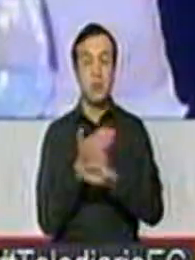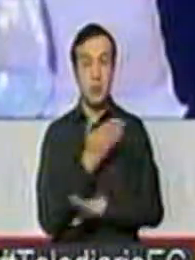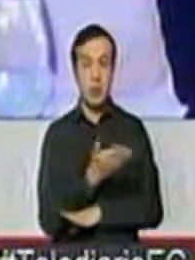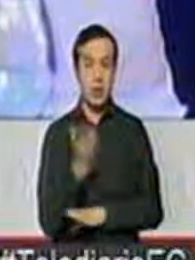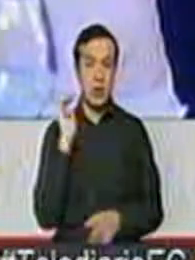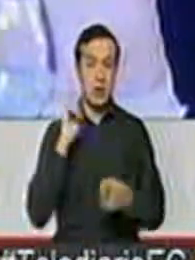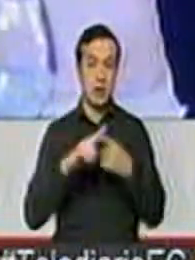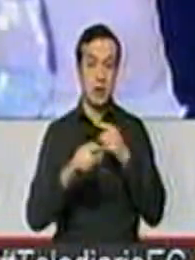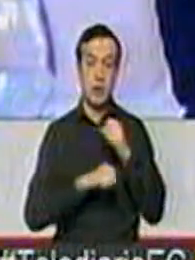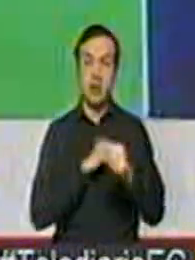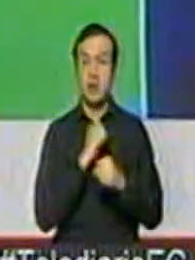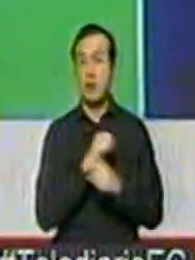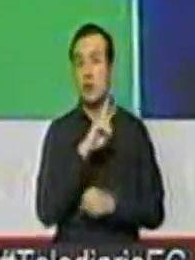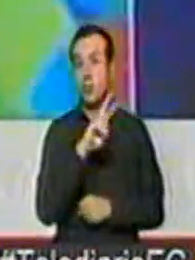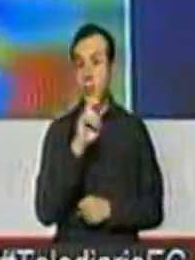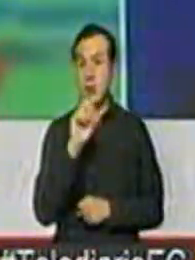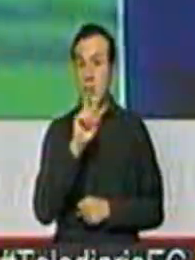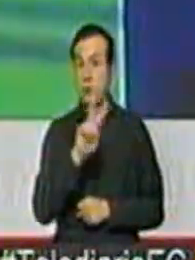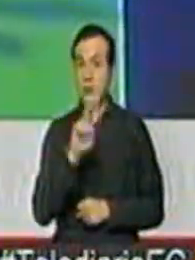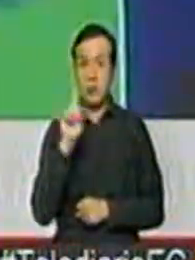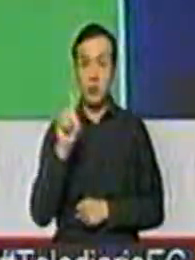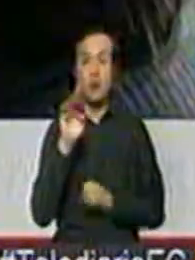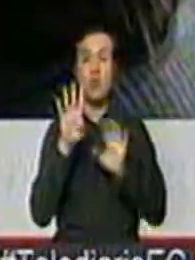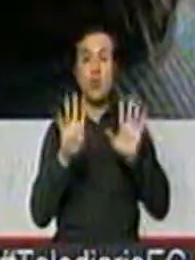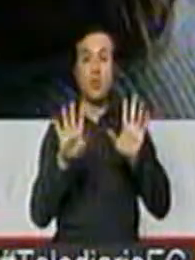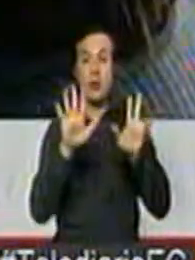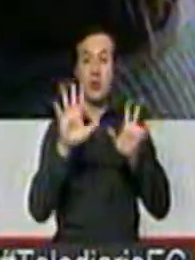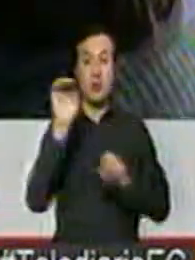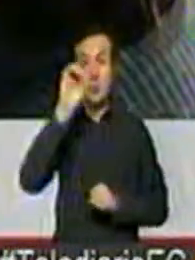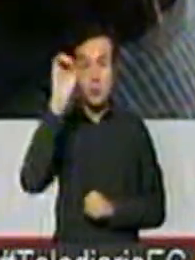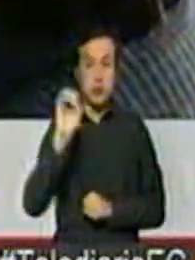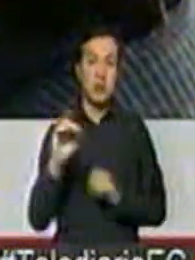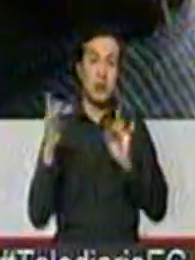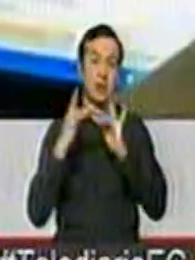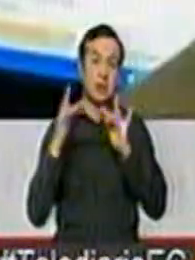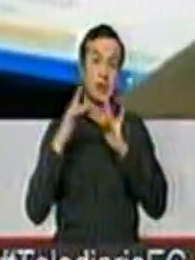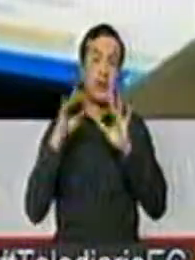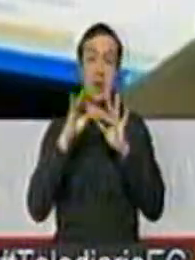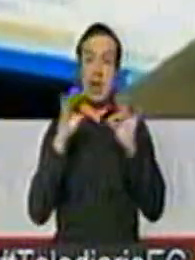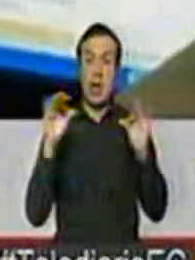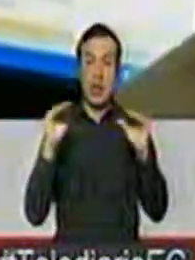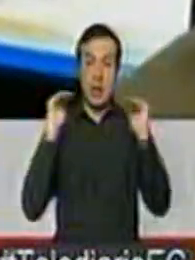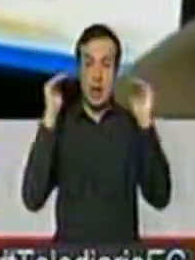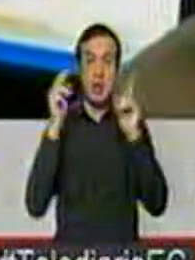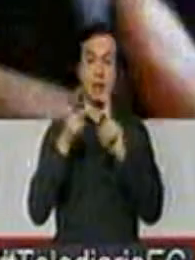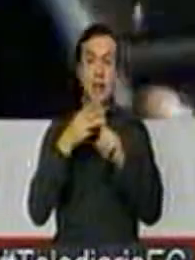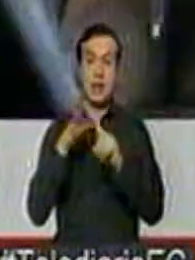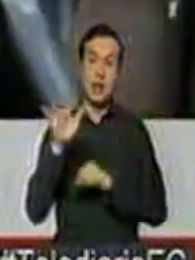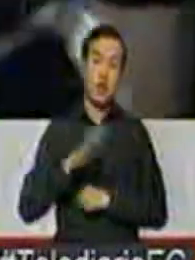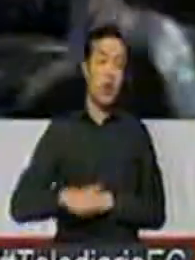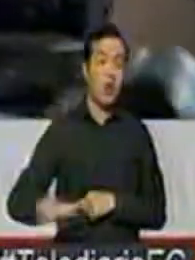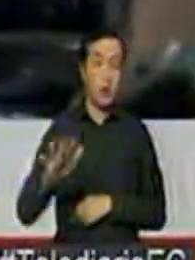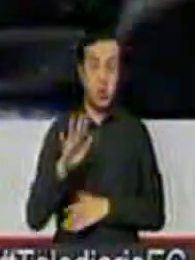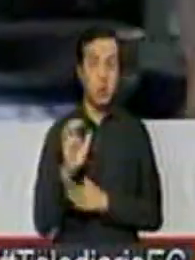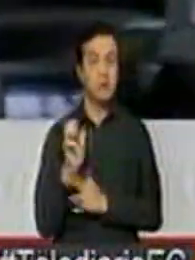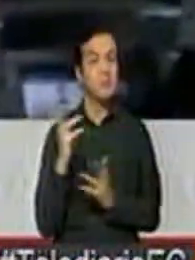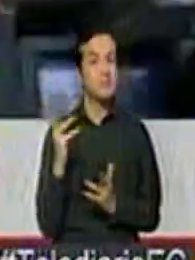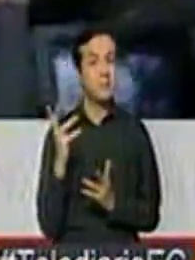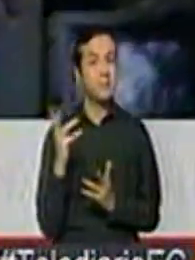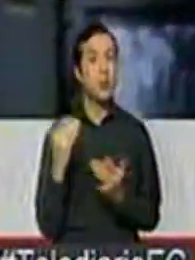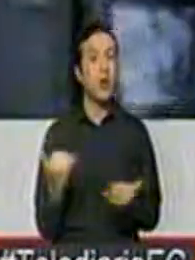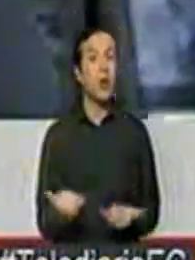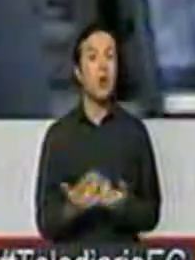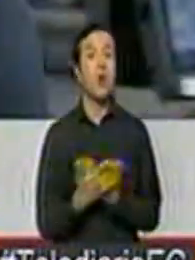el 2021 con un 98% de conectividad a través de Internet de calidad. Este martes, en el Palacio de Gobierno,